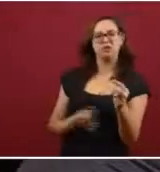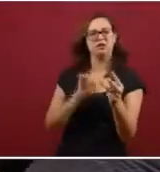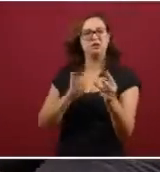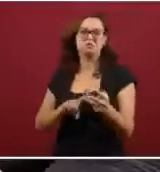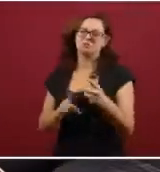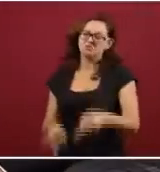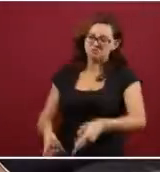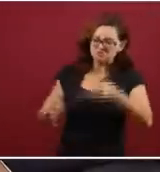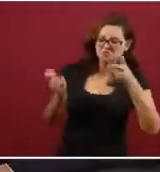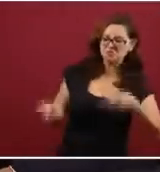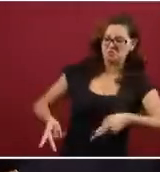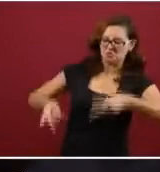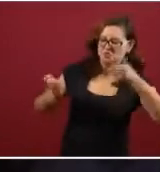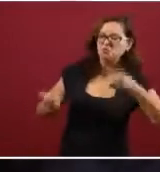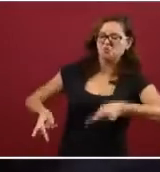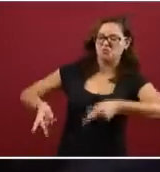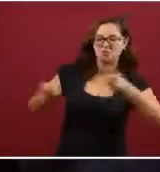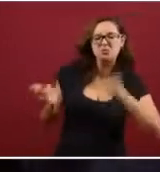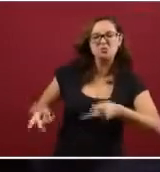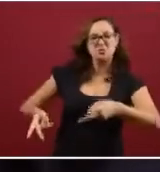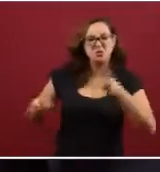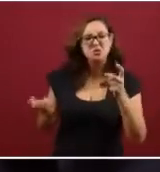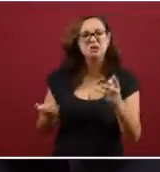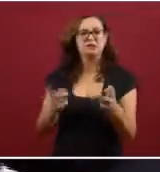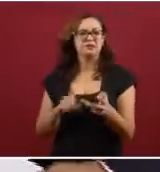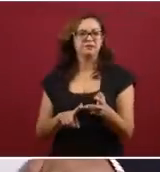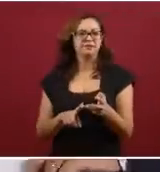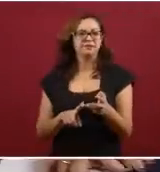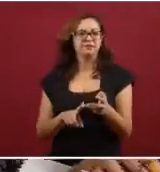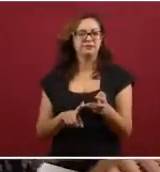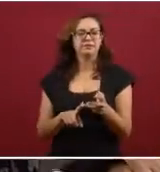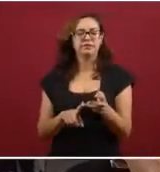se habla de que